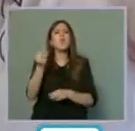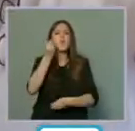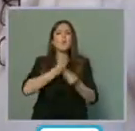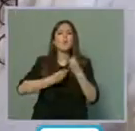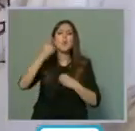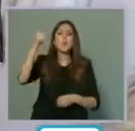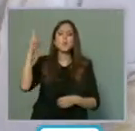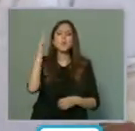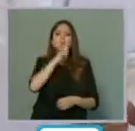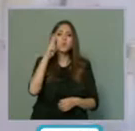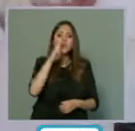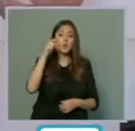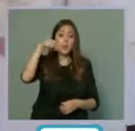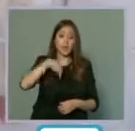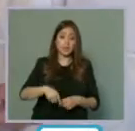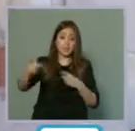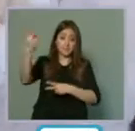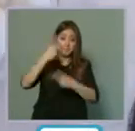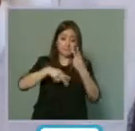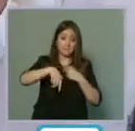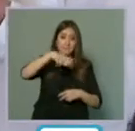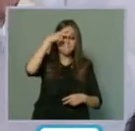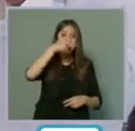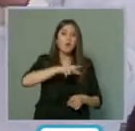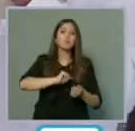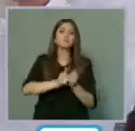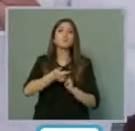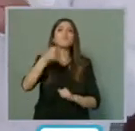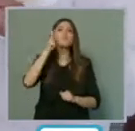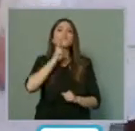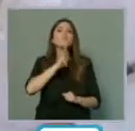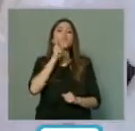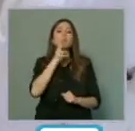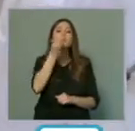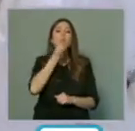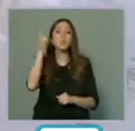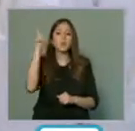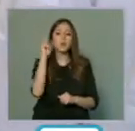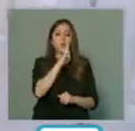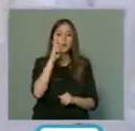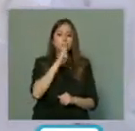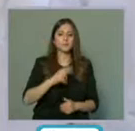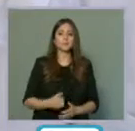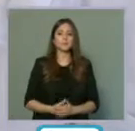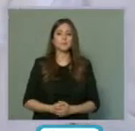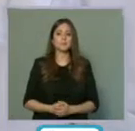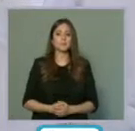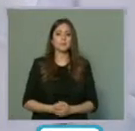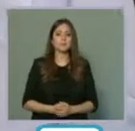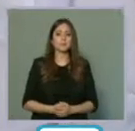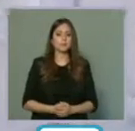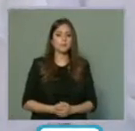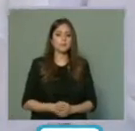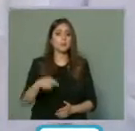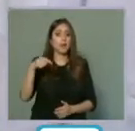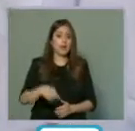podemos encontrar aquí en México para saborear un poco la cocina rusa. Aquí en cafetería tenemos